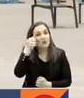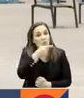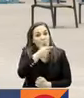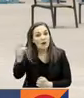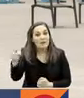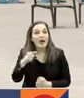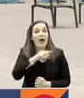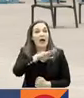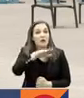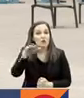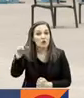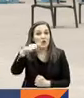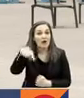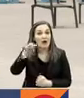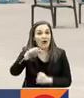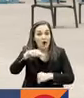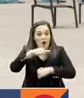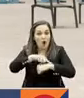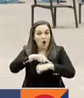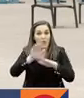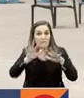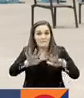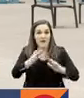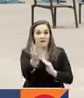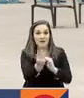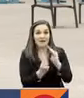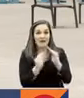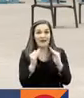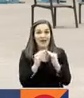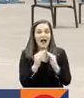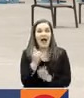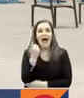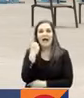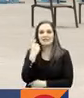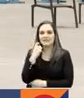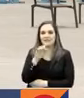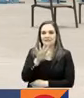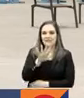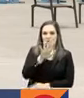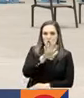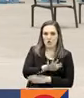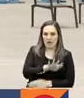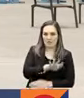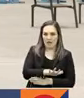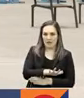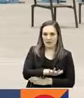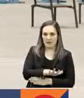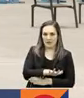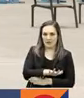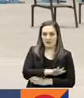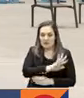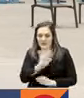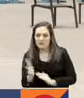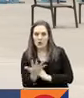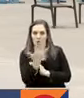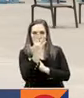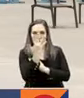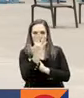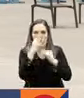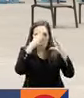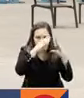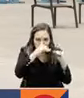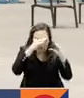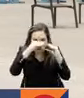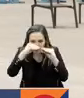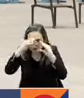de Antioquia que el toque de queda comenzó a regir desde el día de ayer, desde las 5 de la tarde hasta las 5 de la mañana y así sucesivamente hasta el lunes